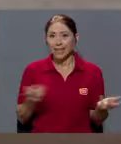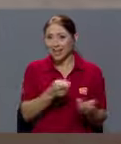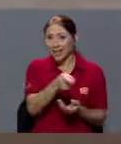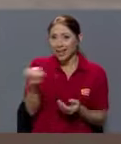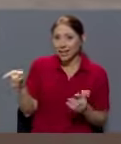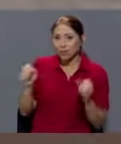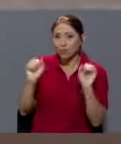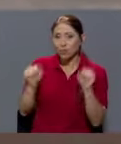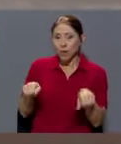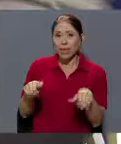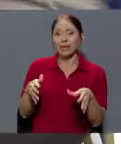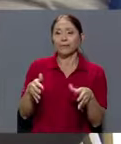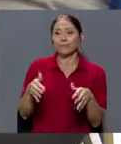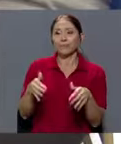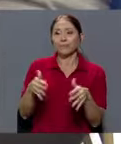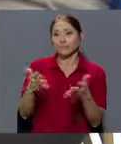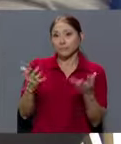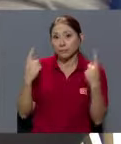que ellos puedan pasar o